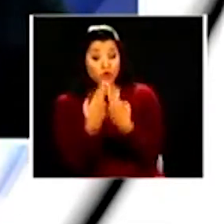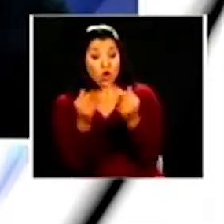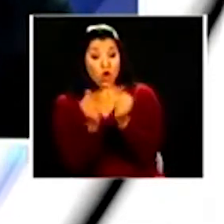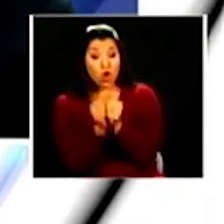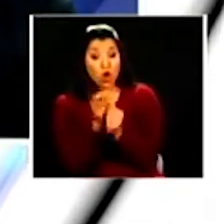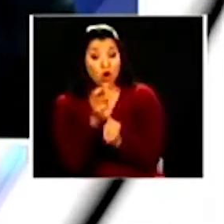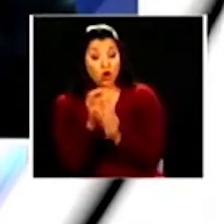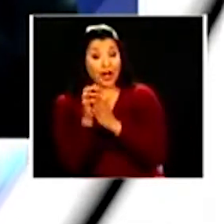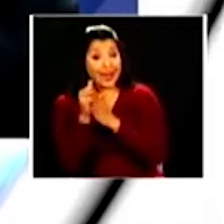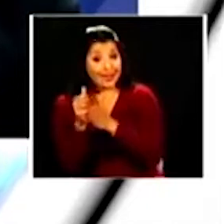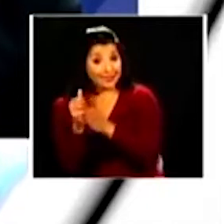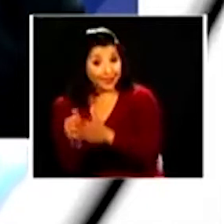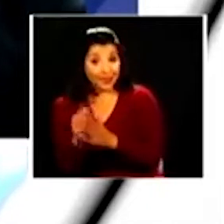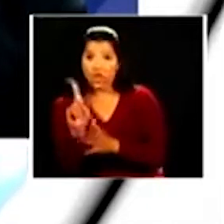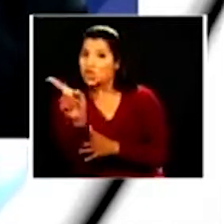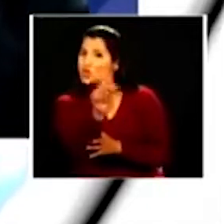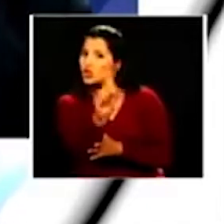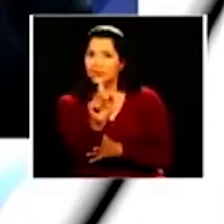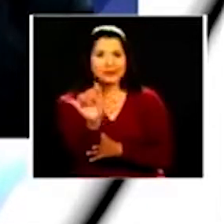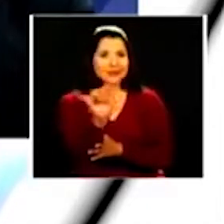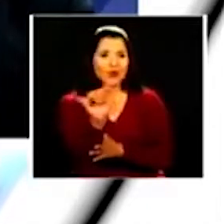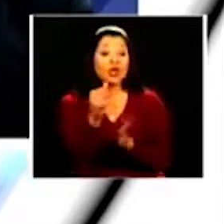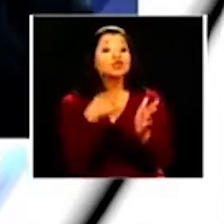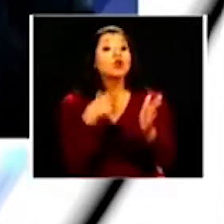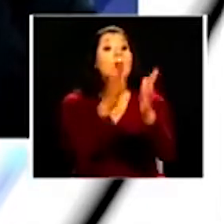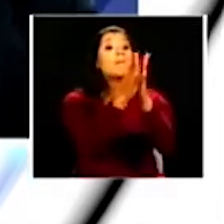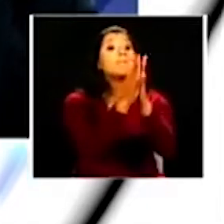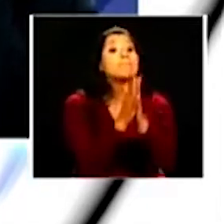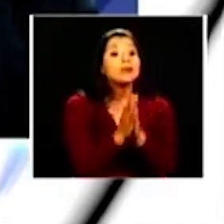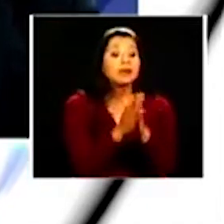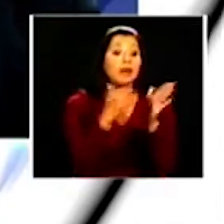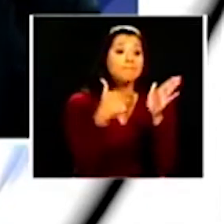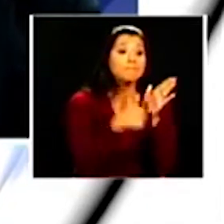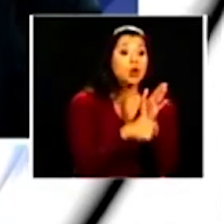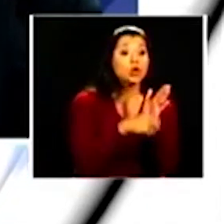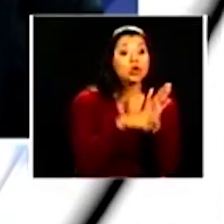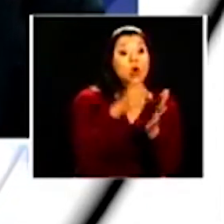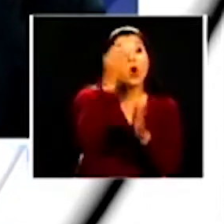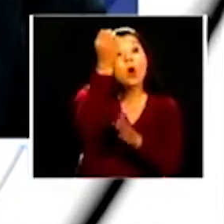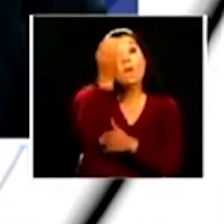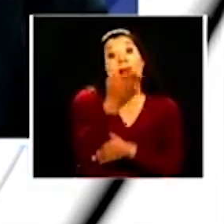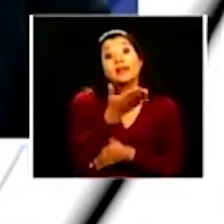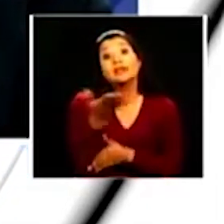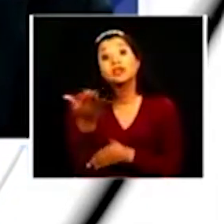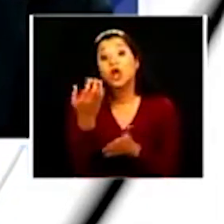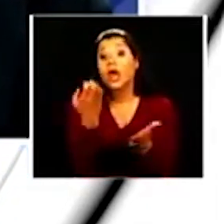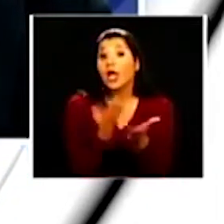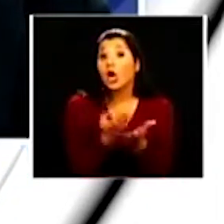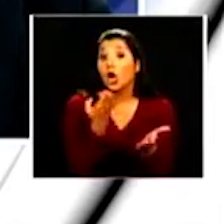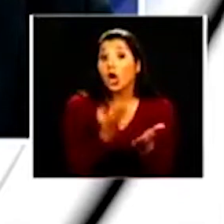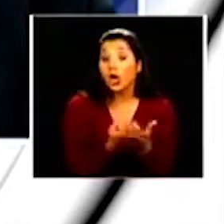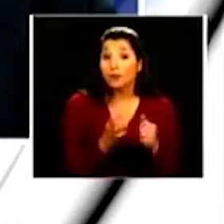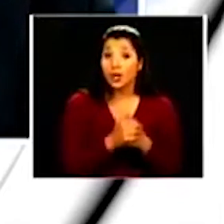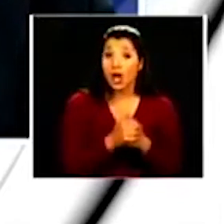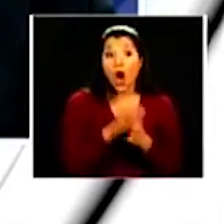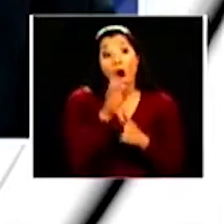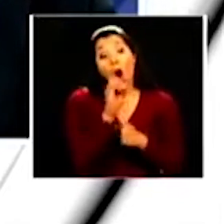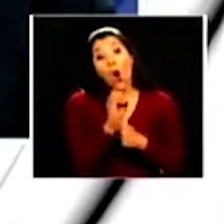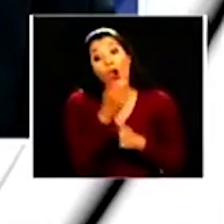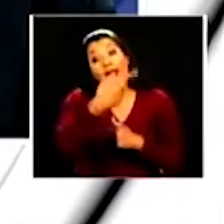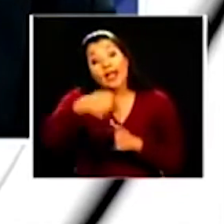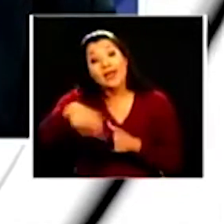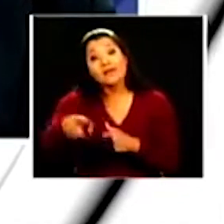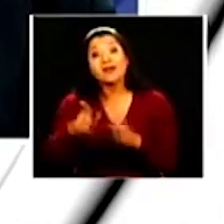que uno les pida votos o bendiciones económicas, o que vayan a sus feligreses a pedir